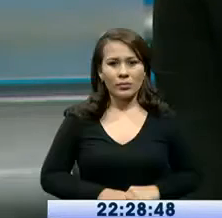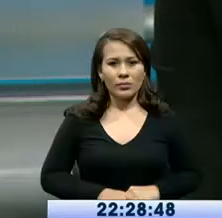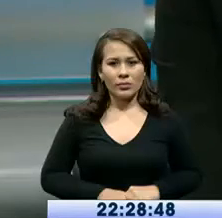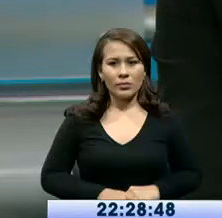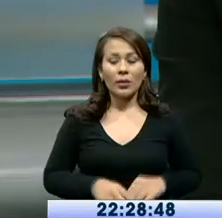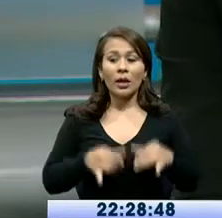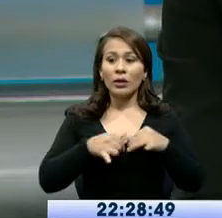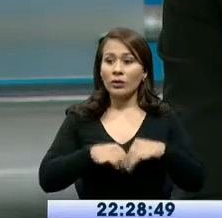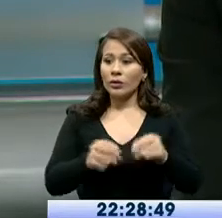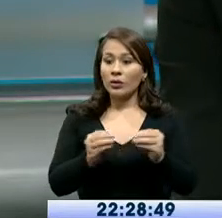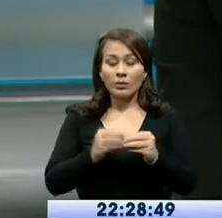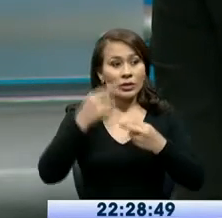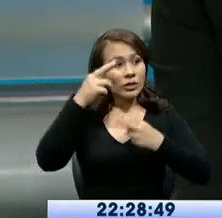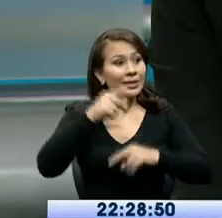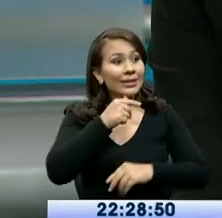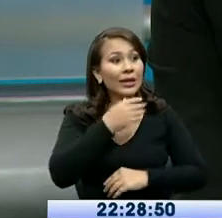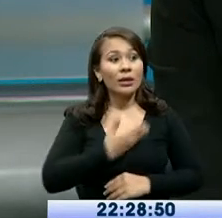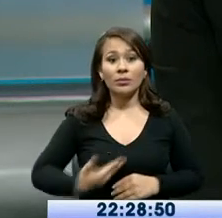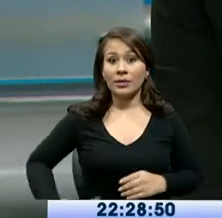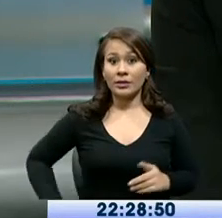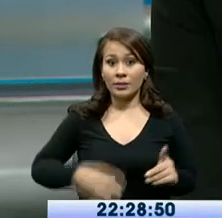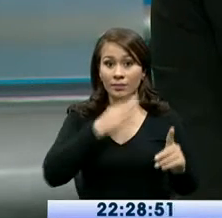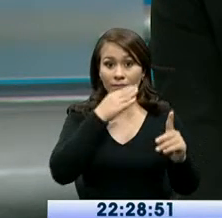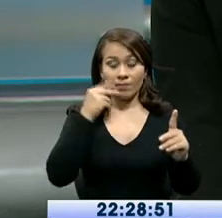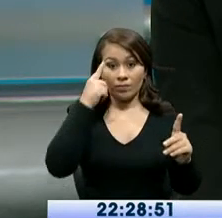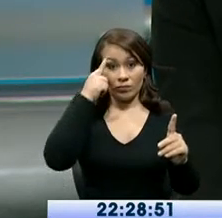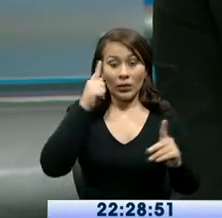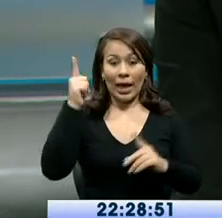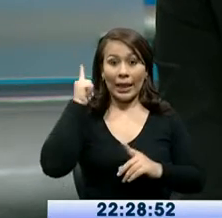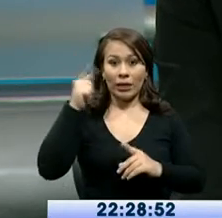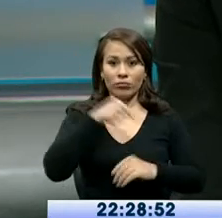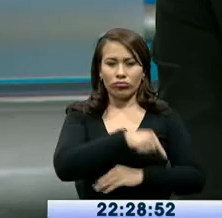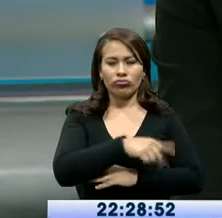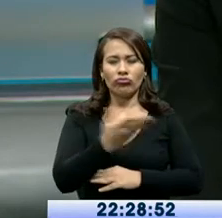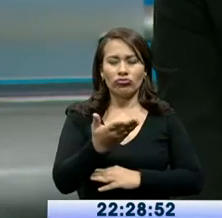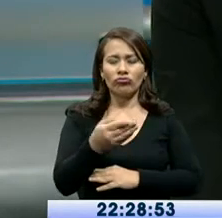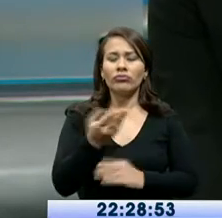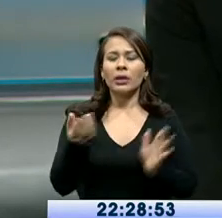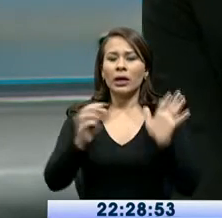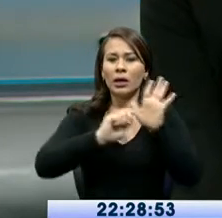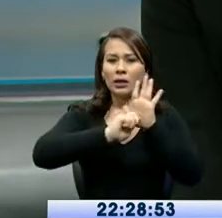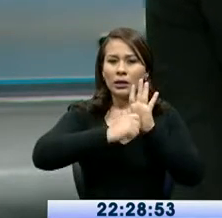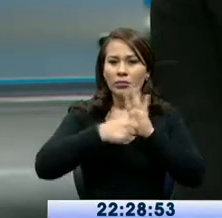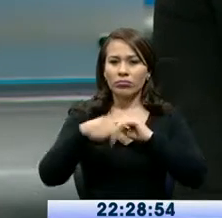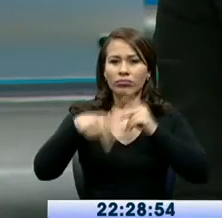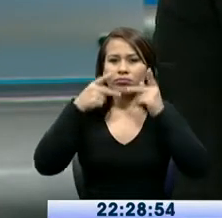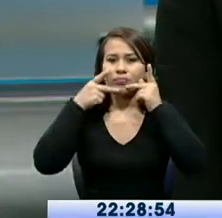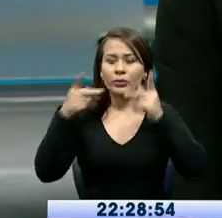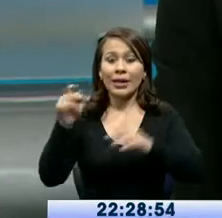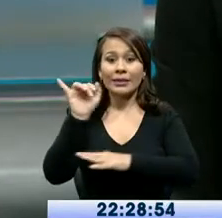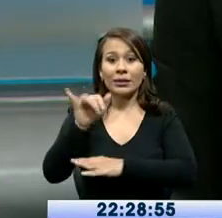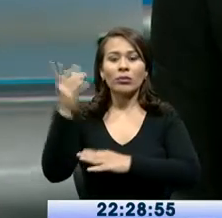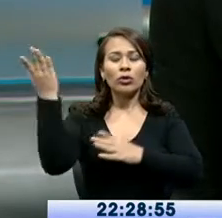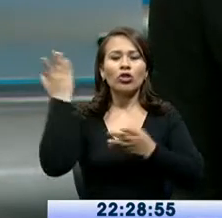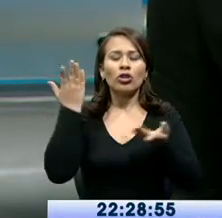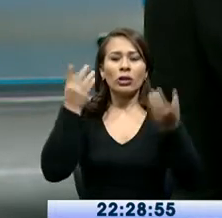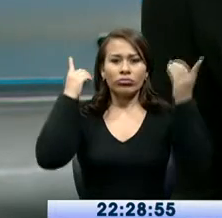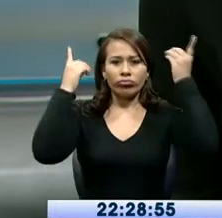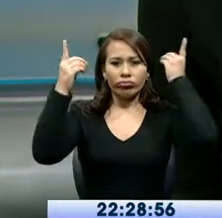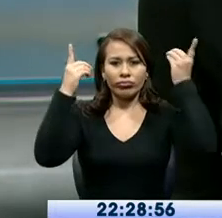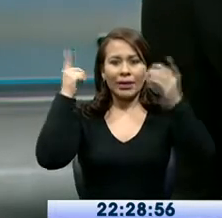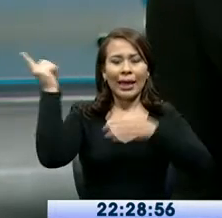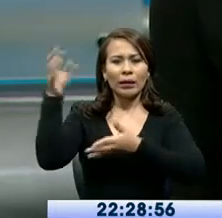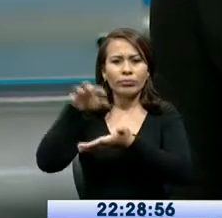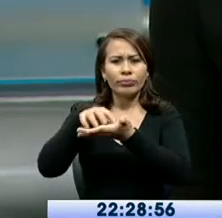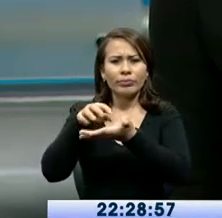Estamos informando, amigos, el presidente Rafael Correa dirigió el enlace ciudadano número 509 desde Atacames, en la provincia de Esmeraldas.